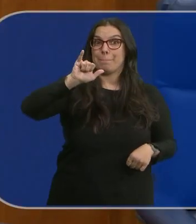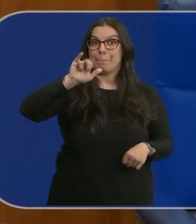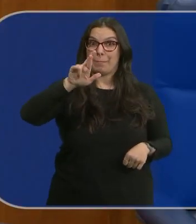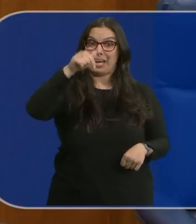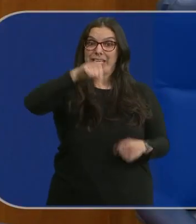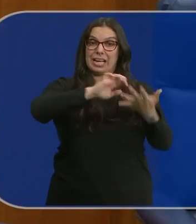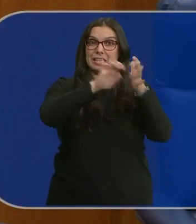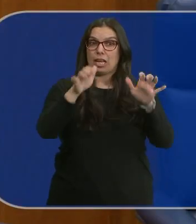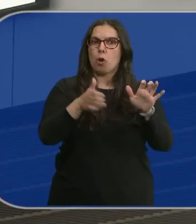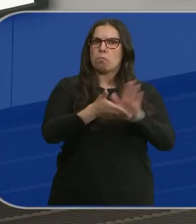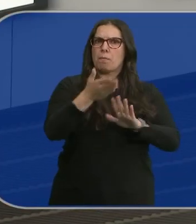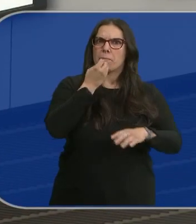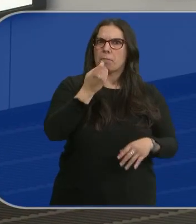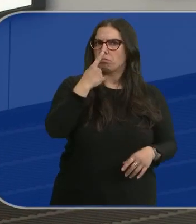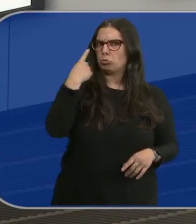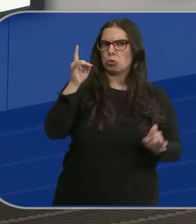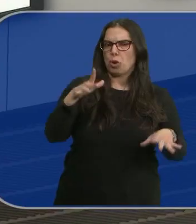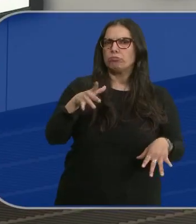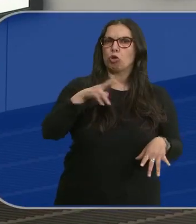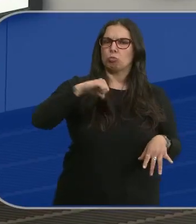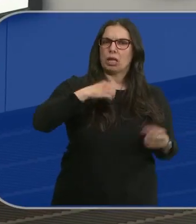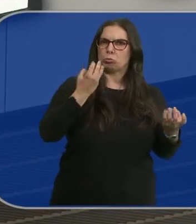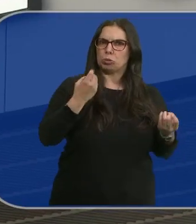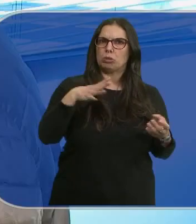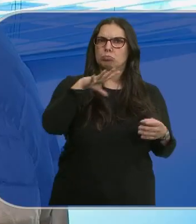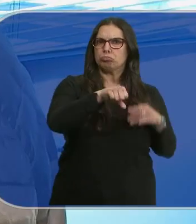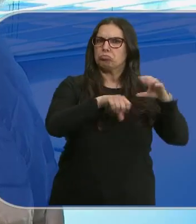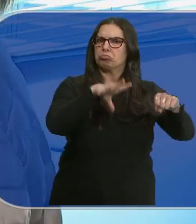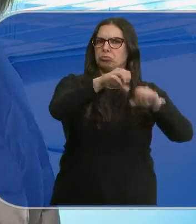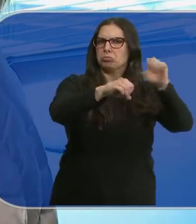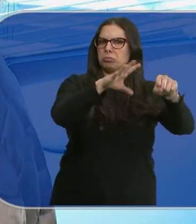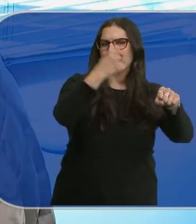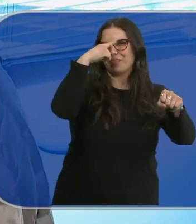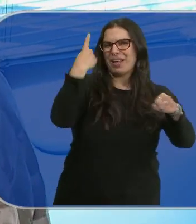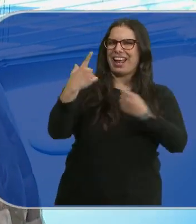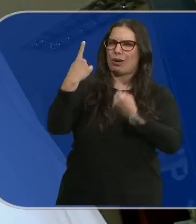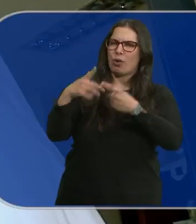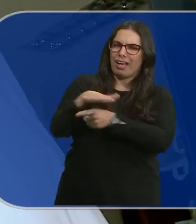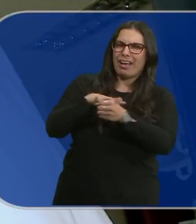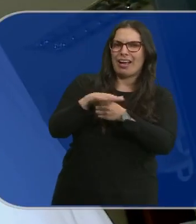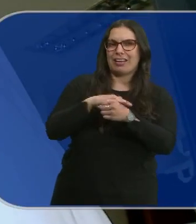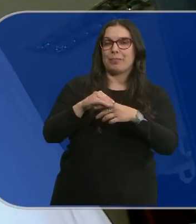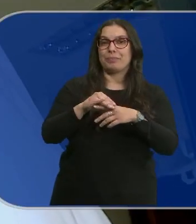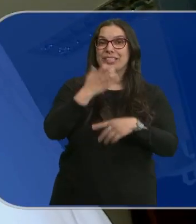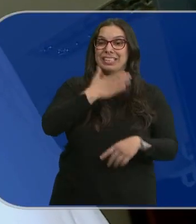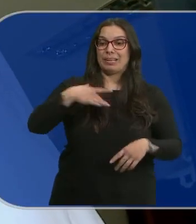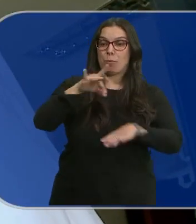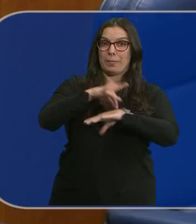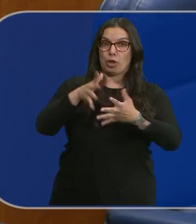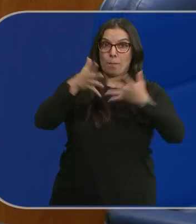ritmo similar al del año pasado. Óptimo en hospitales y conscientes del déficit en algunas áreas. Si queremos tener más